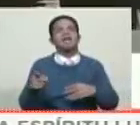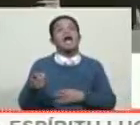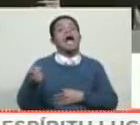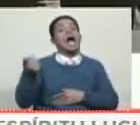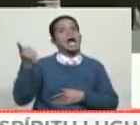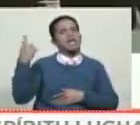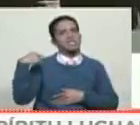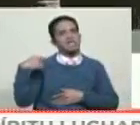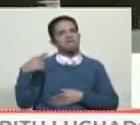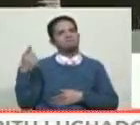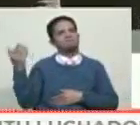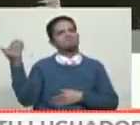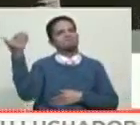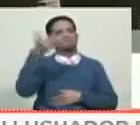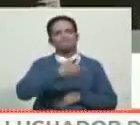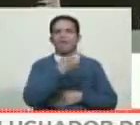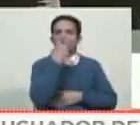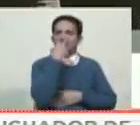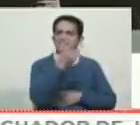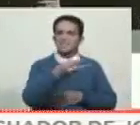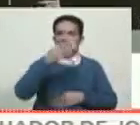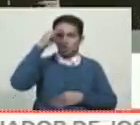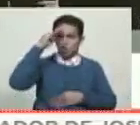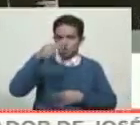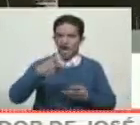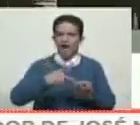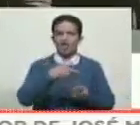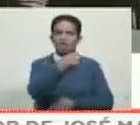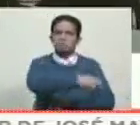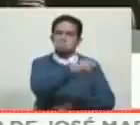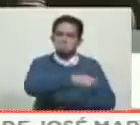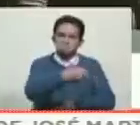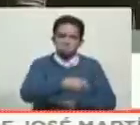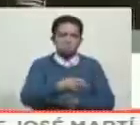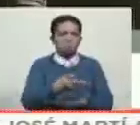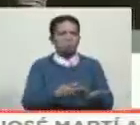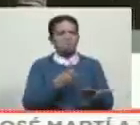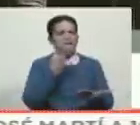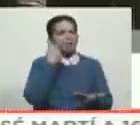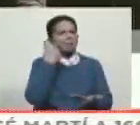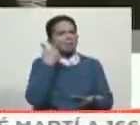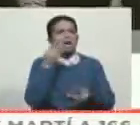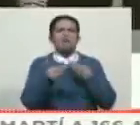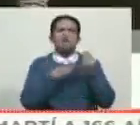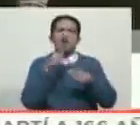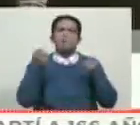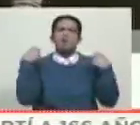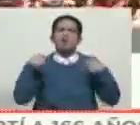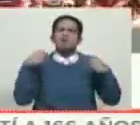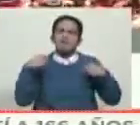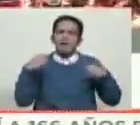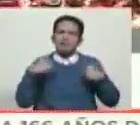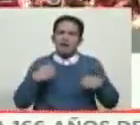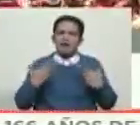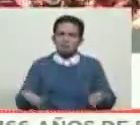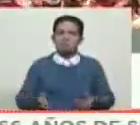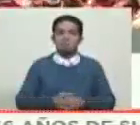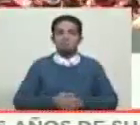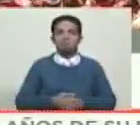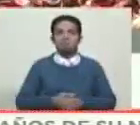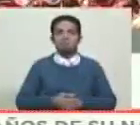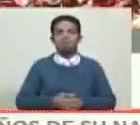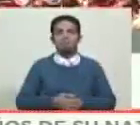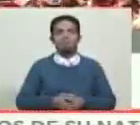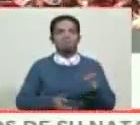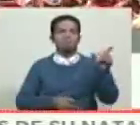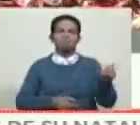los cuarteles a visitar a los soldados, a darle la mano, a ver el entrenamiento como comandante en jefe. ¿Qué intentó hacer